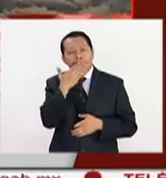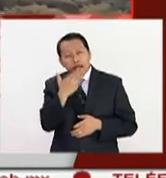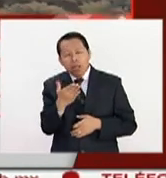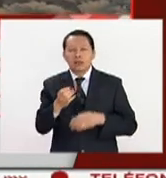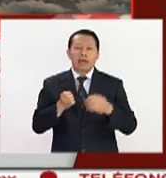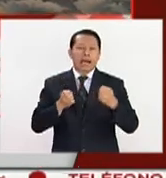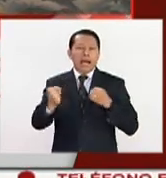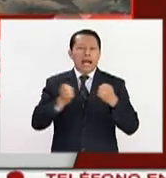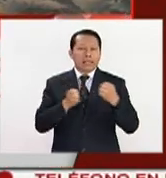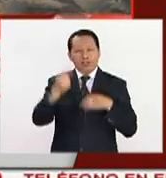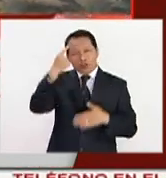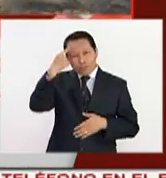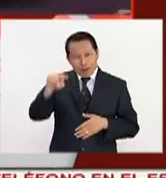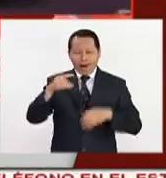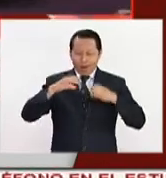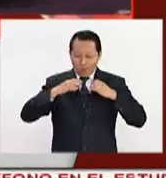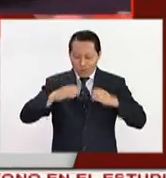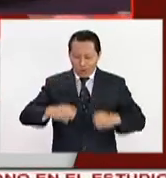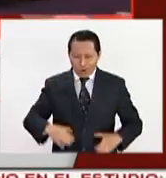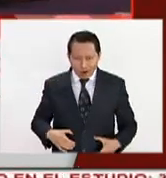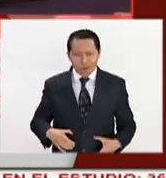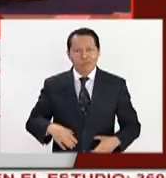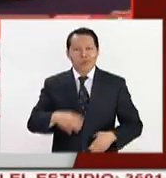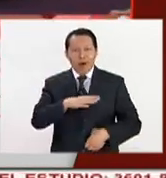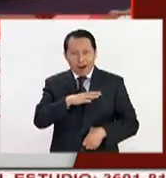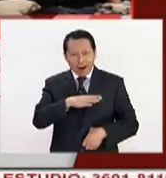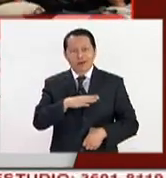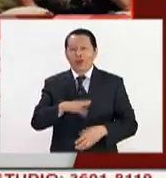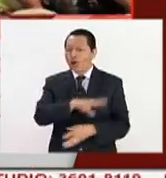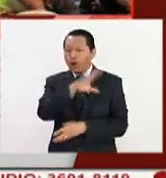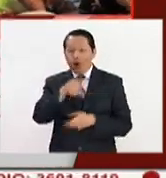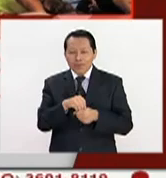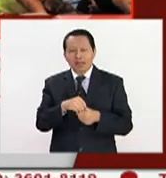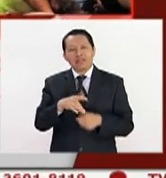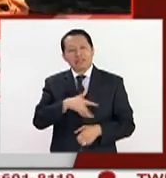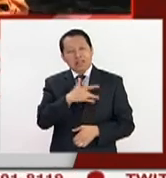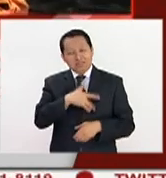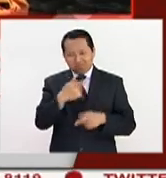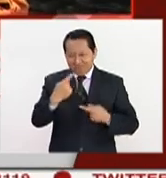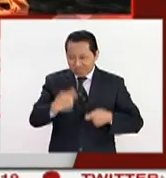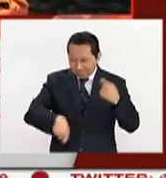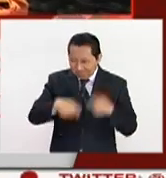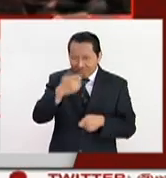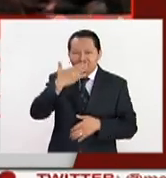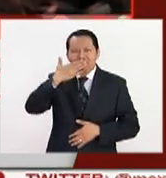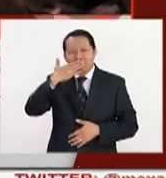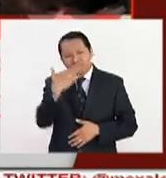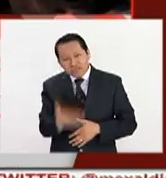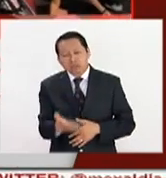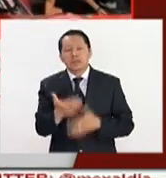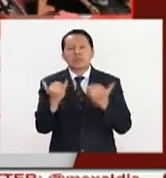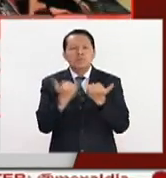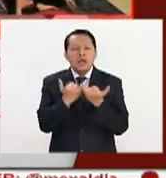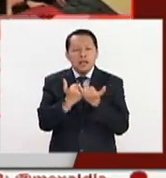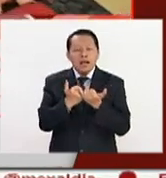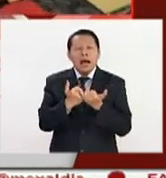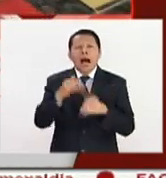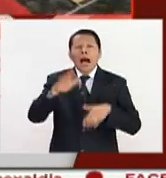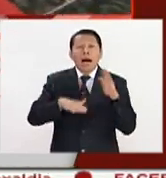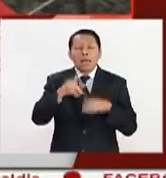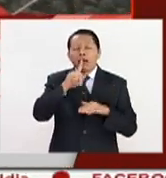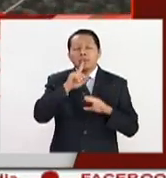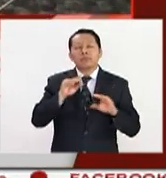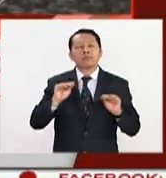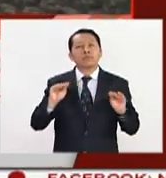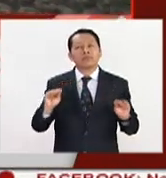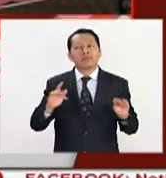tus articulaciones bien lubricadas, para tener flexibilidad, si aprendes a hacer espacios de quietud y de silencio en tu